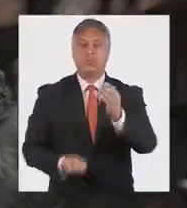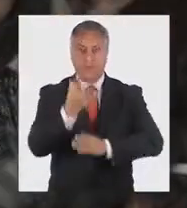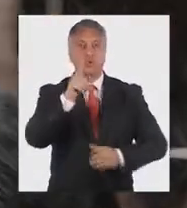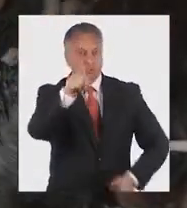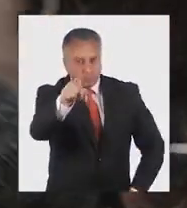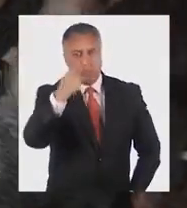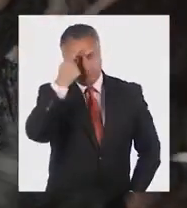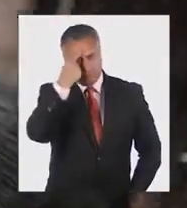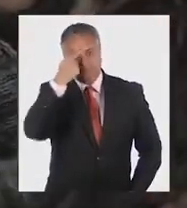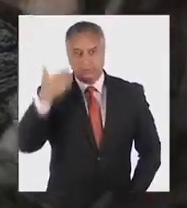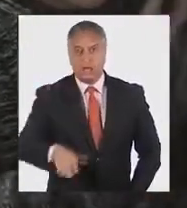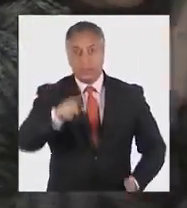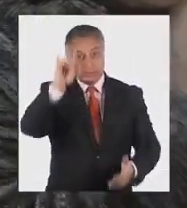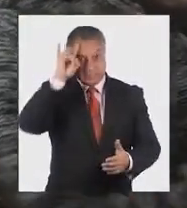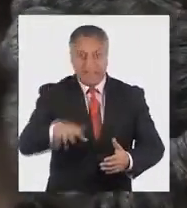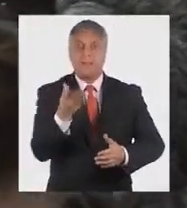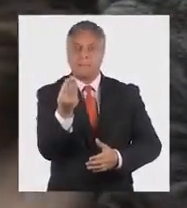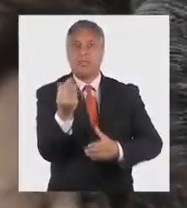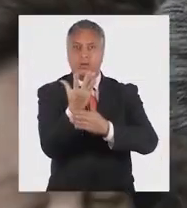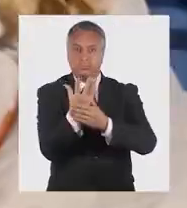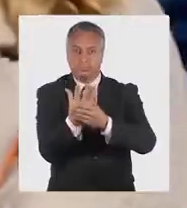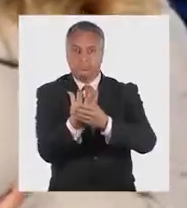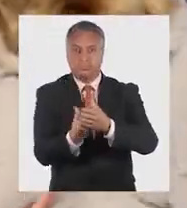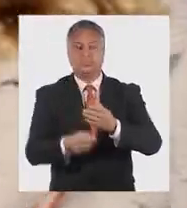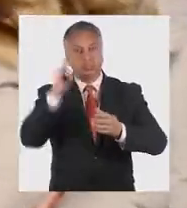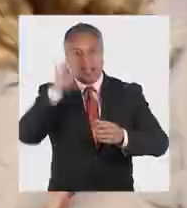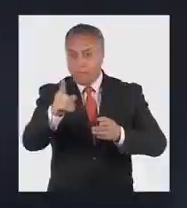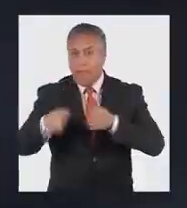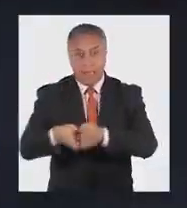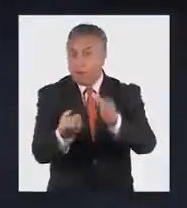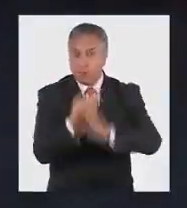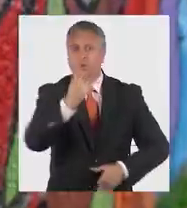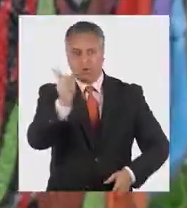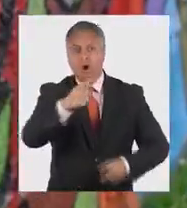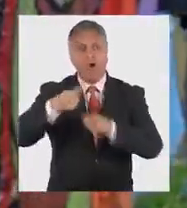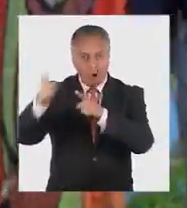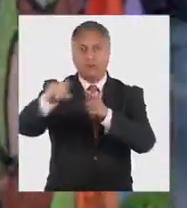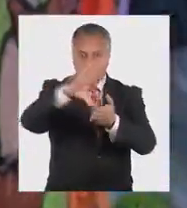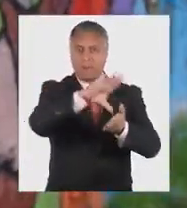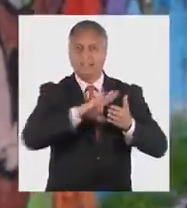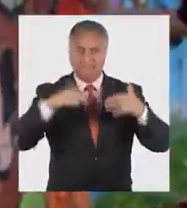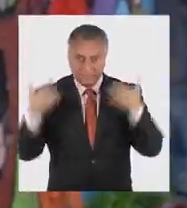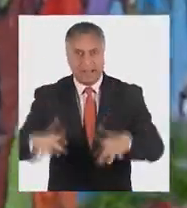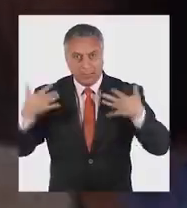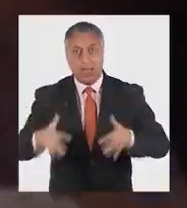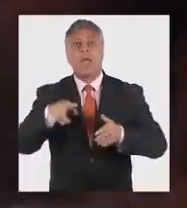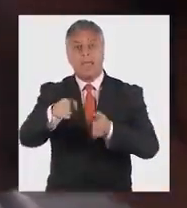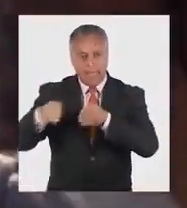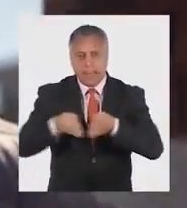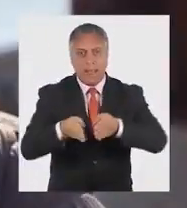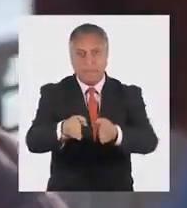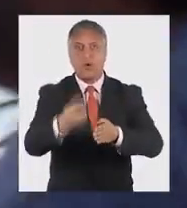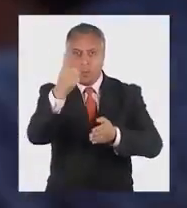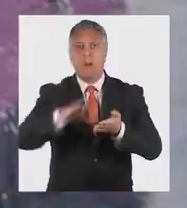Tú lo has pensado. Y sabes que el miedo se va acabando, porque sabes que no es una ruta nueva, que en muchos países se ha recorrido. Es la